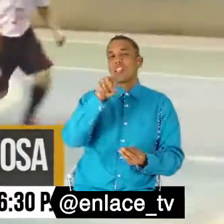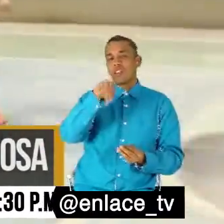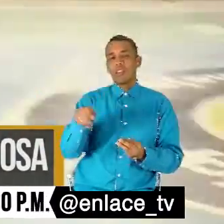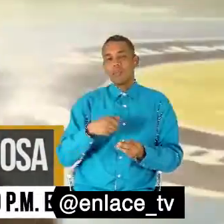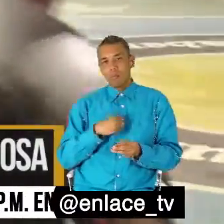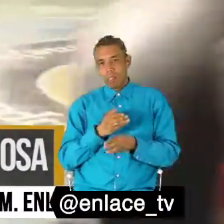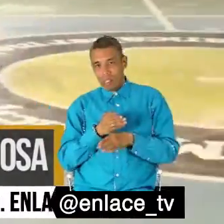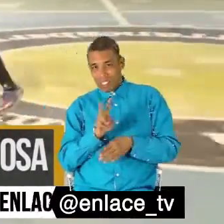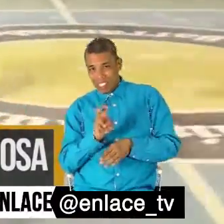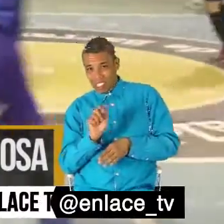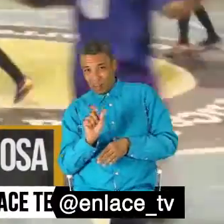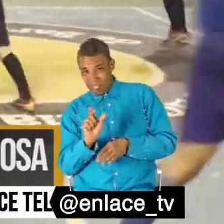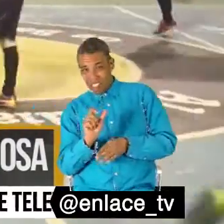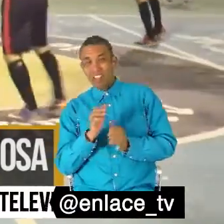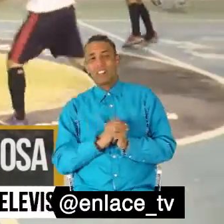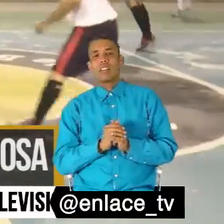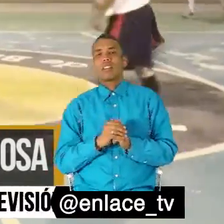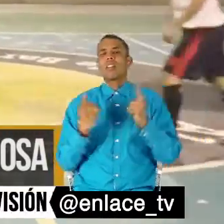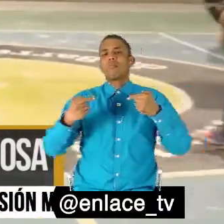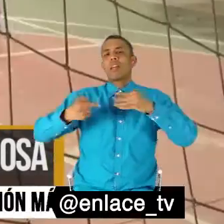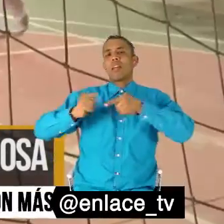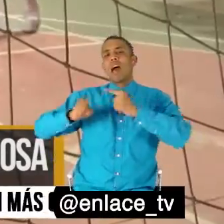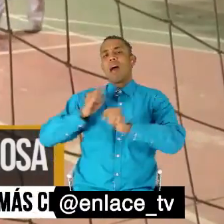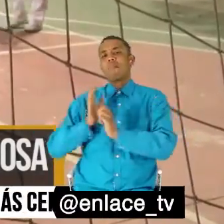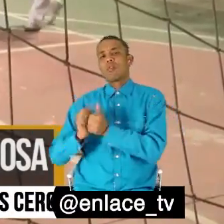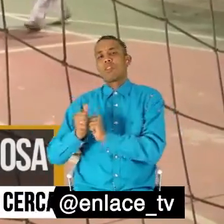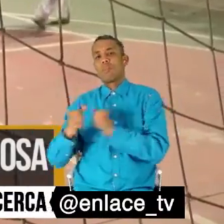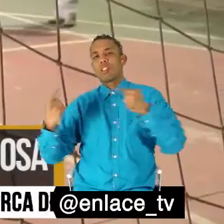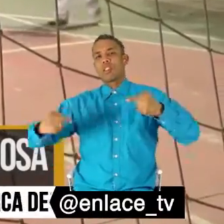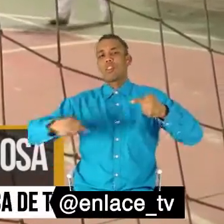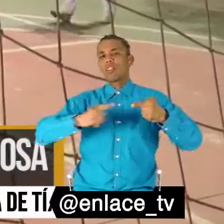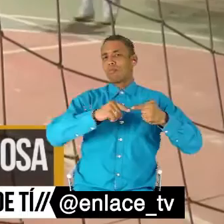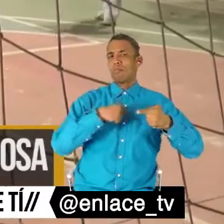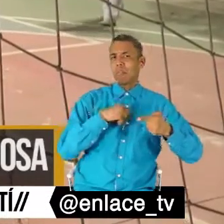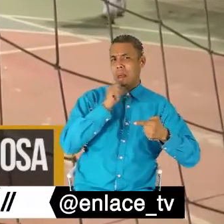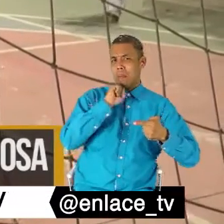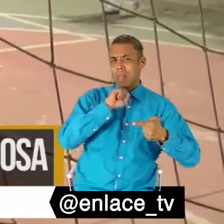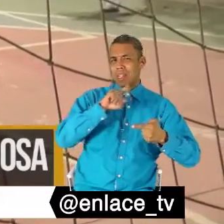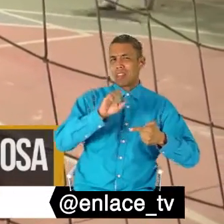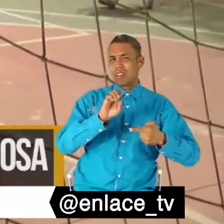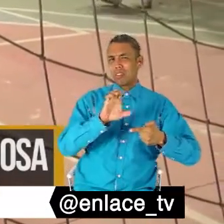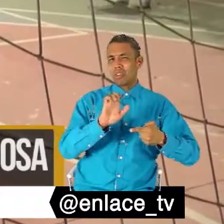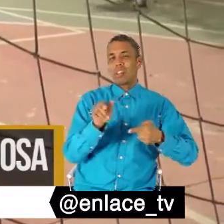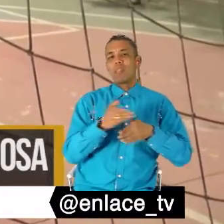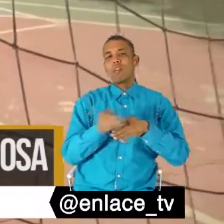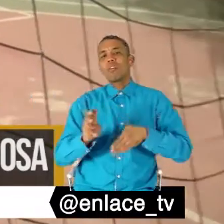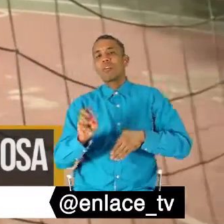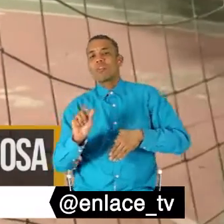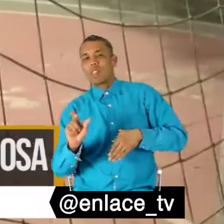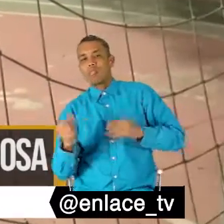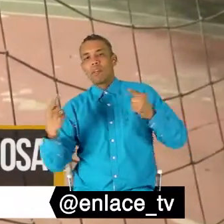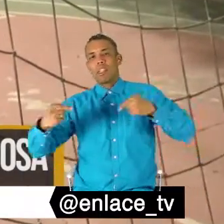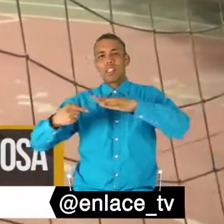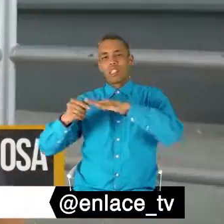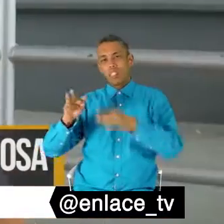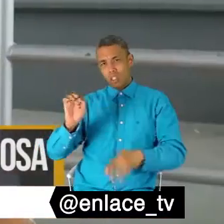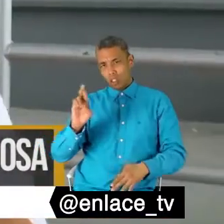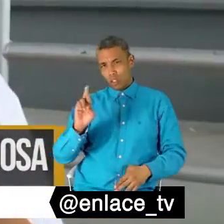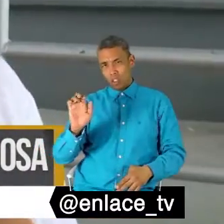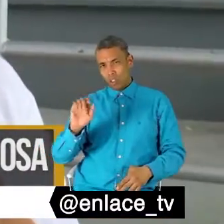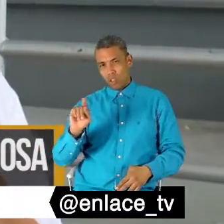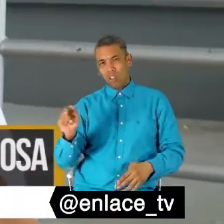las 7:30 de la noche, Amigos del Deporte se enfrentará a Barranca Soser, y a las 8:30 Las Torres lo hará frente al Combo del Indio.